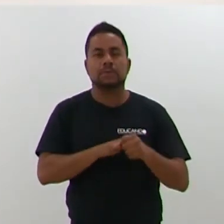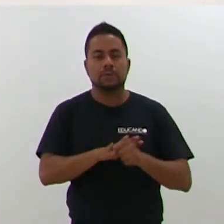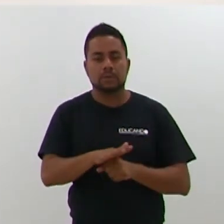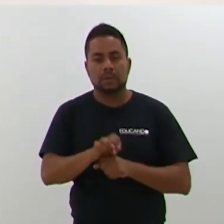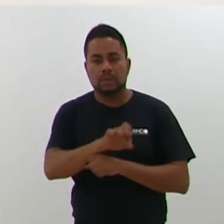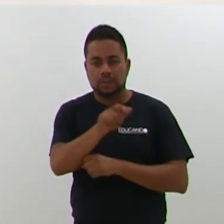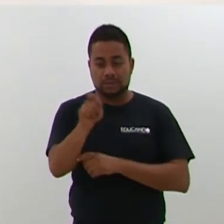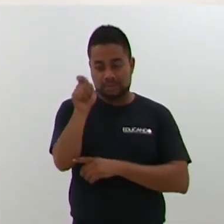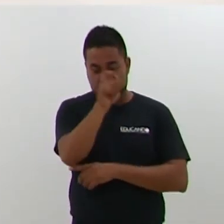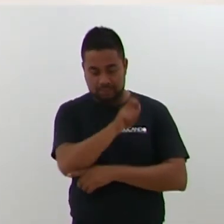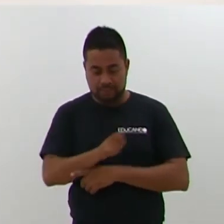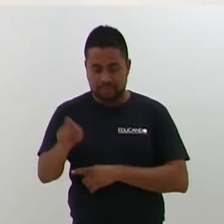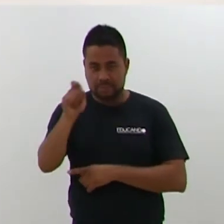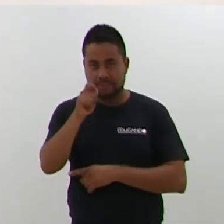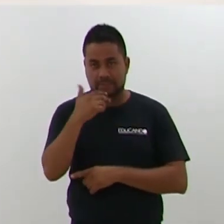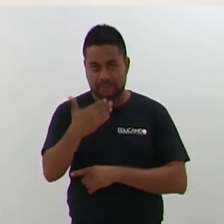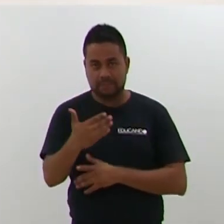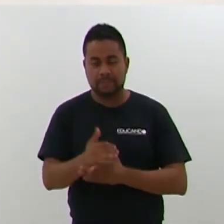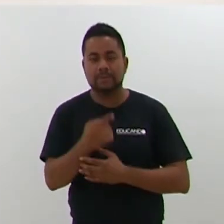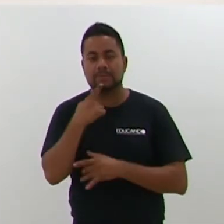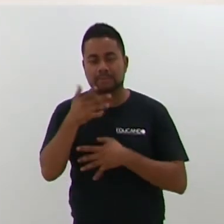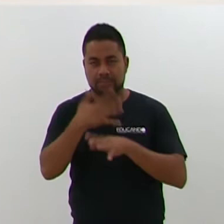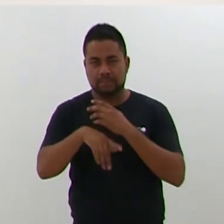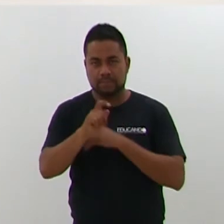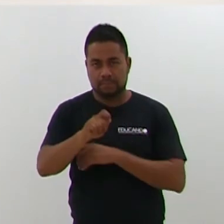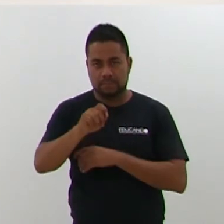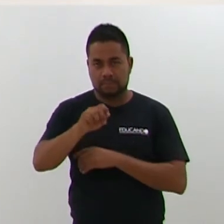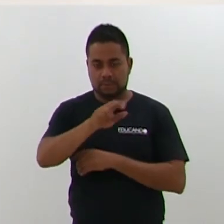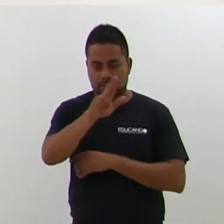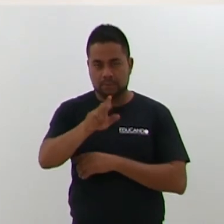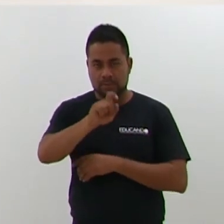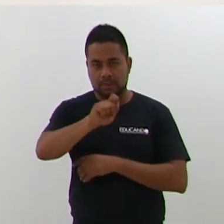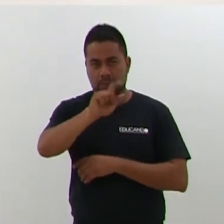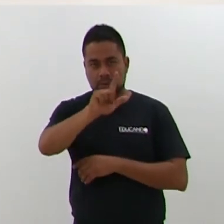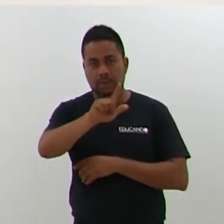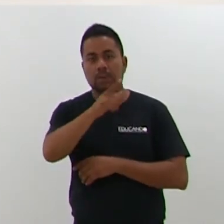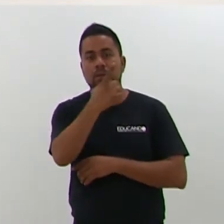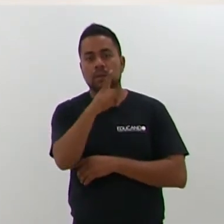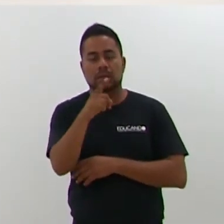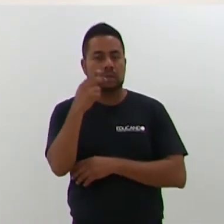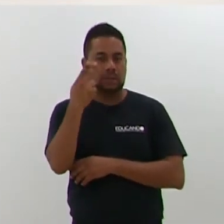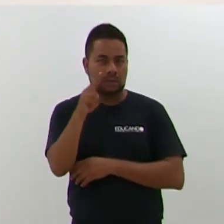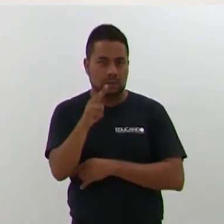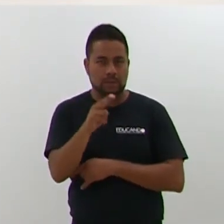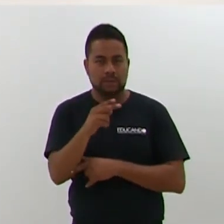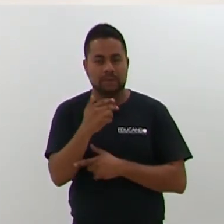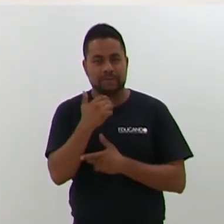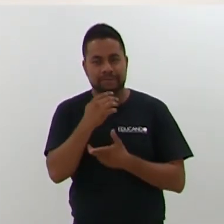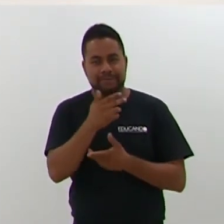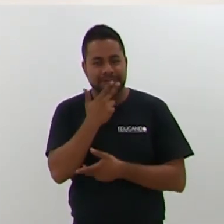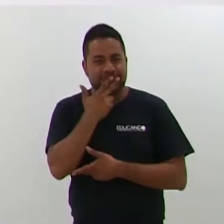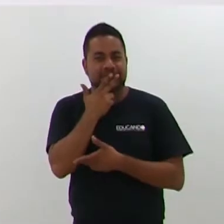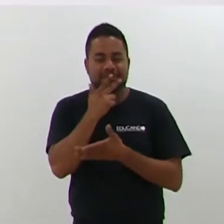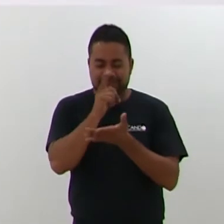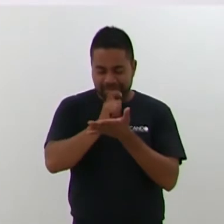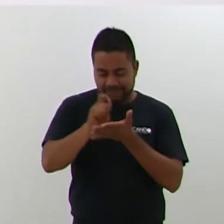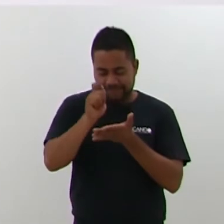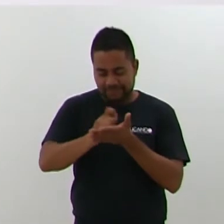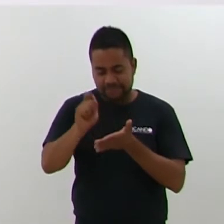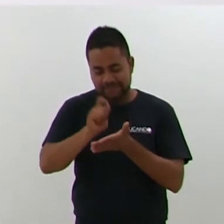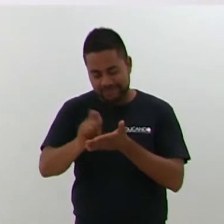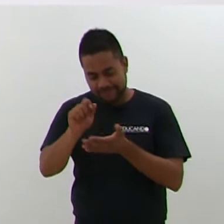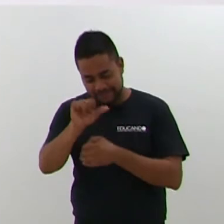a encerrarlas. Muy bien, dice así, martes 27 de noviembre. Querido diario, llegó el